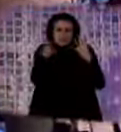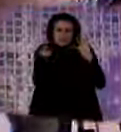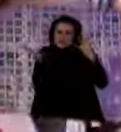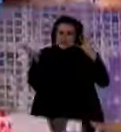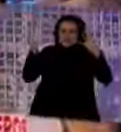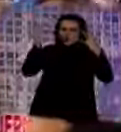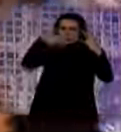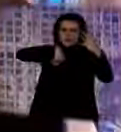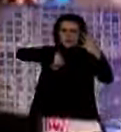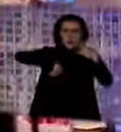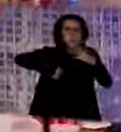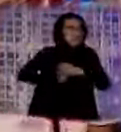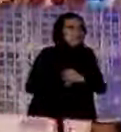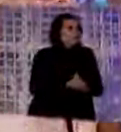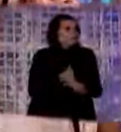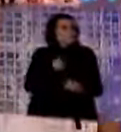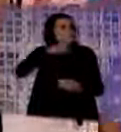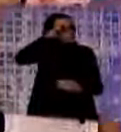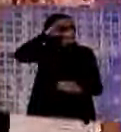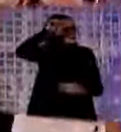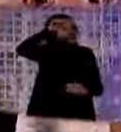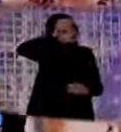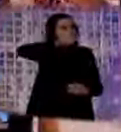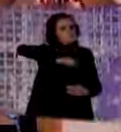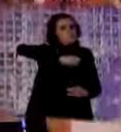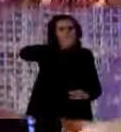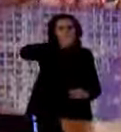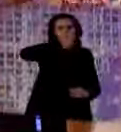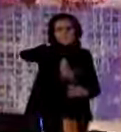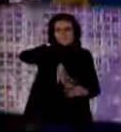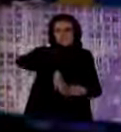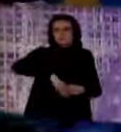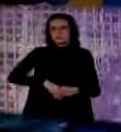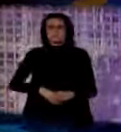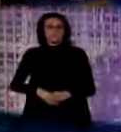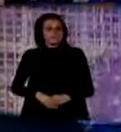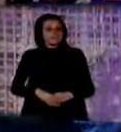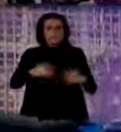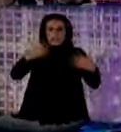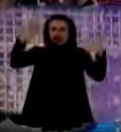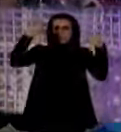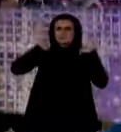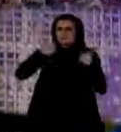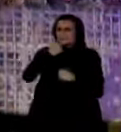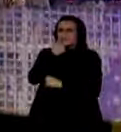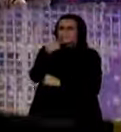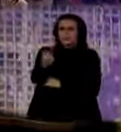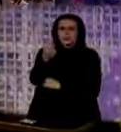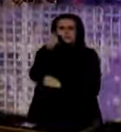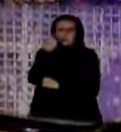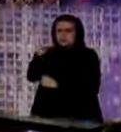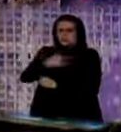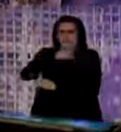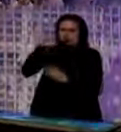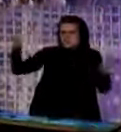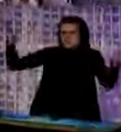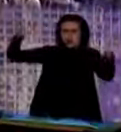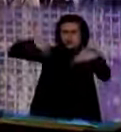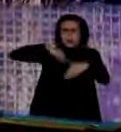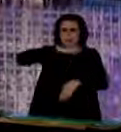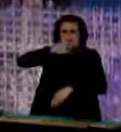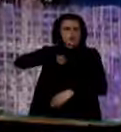mes escúcheme usted bien al responsable le digo no me da vergüenza